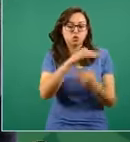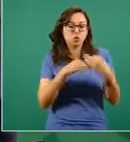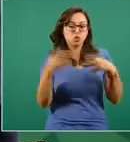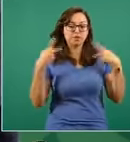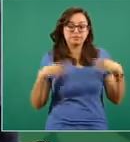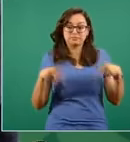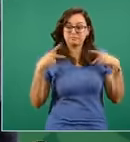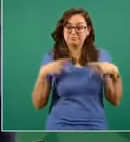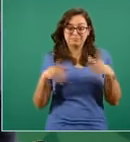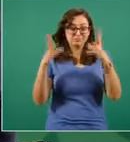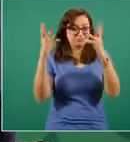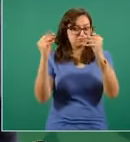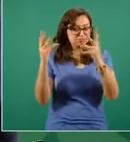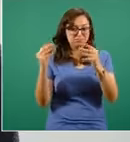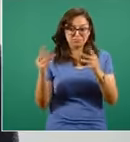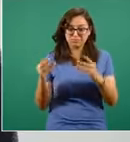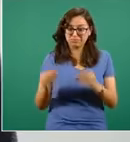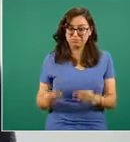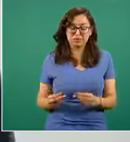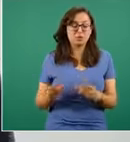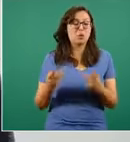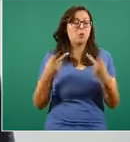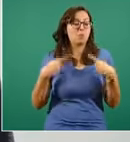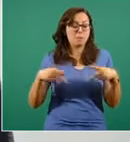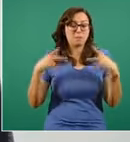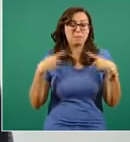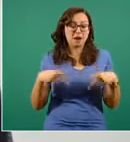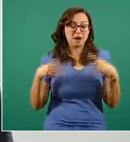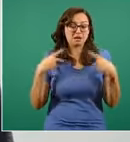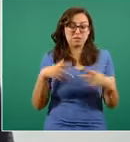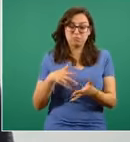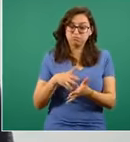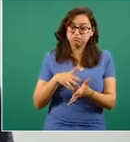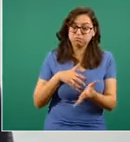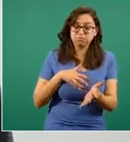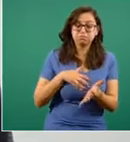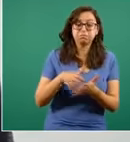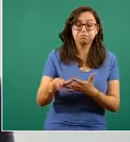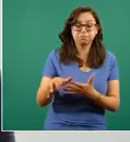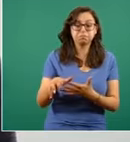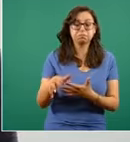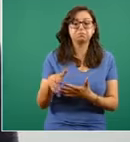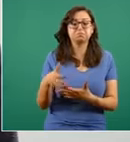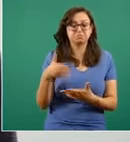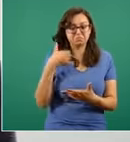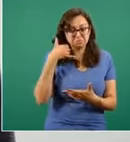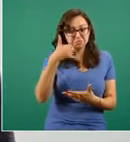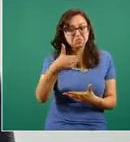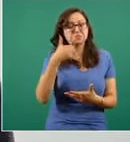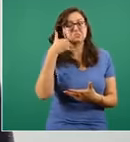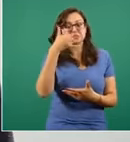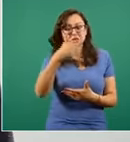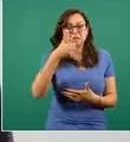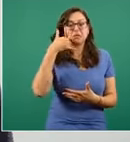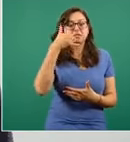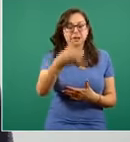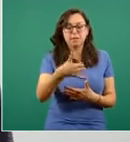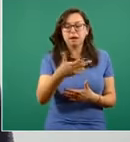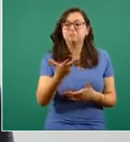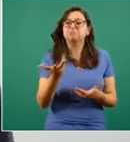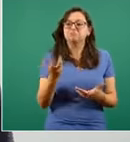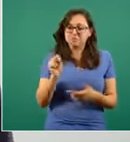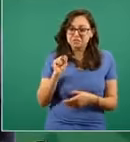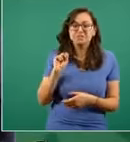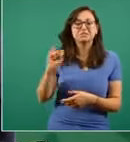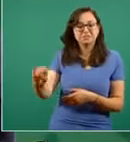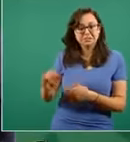son una gran cantidad, ya en este momento miles de ellas, que obviamente sí han recibido en este